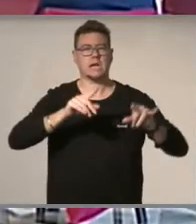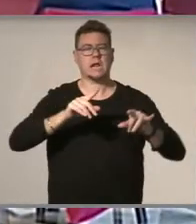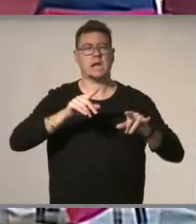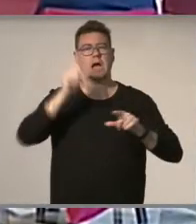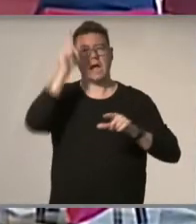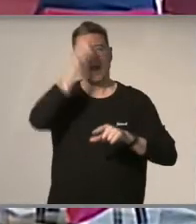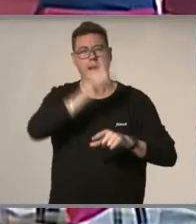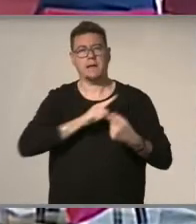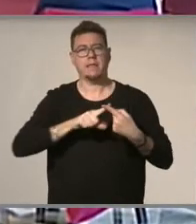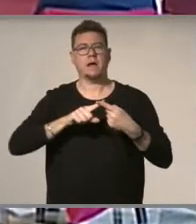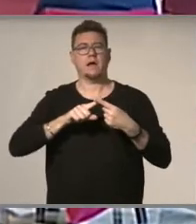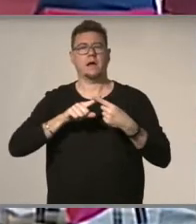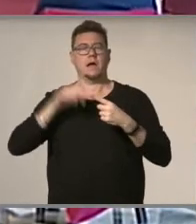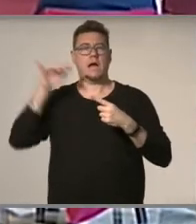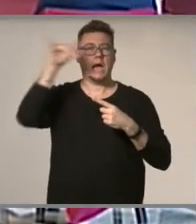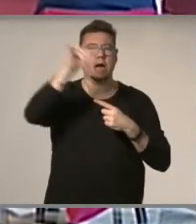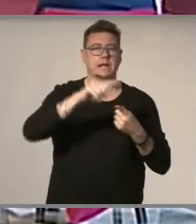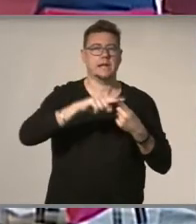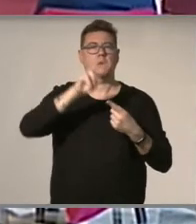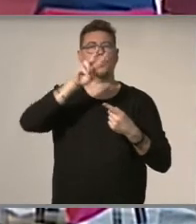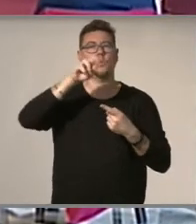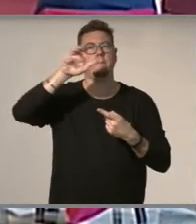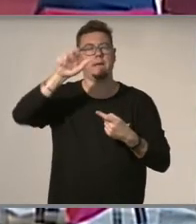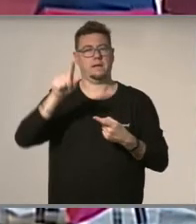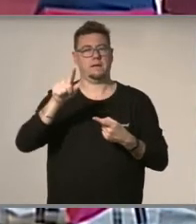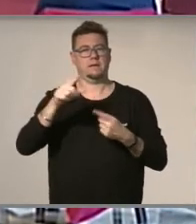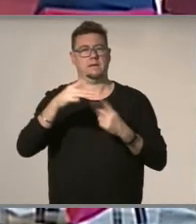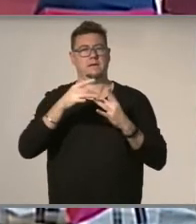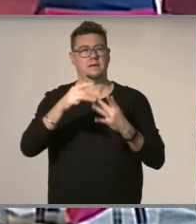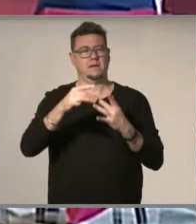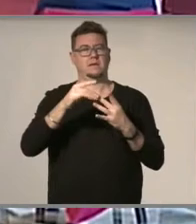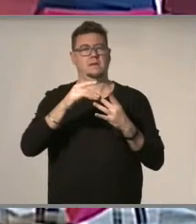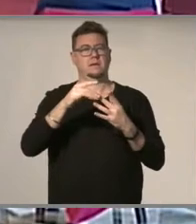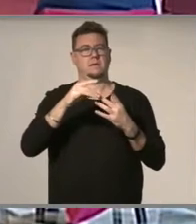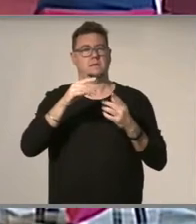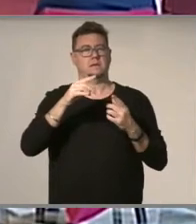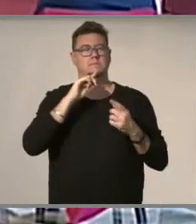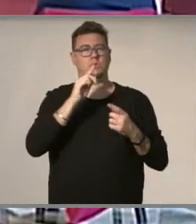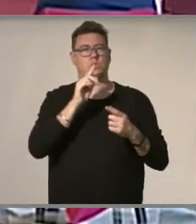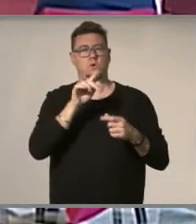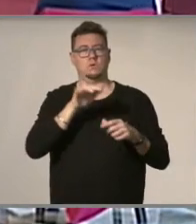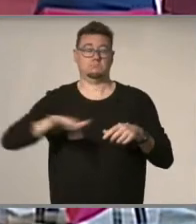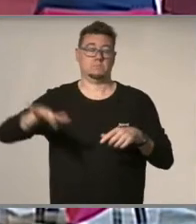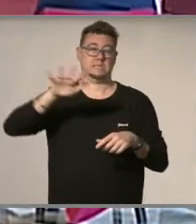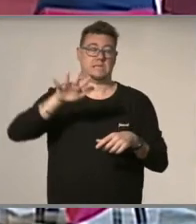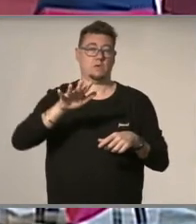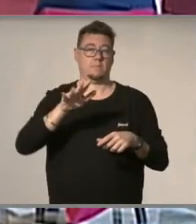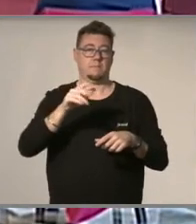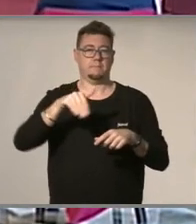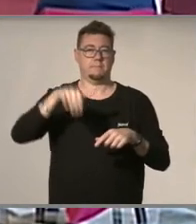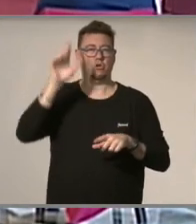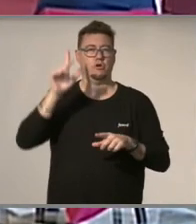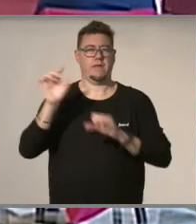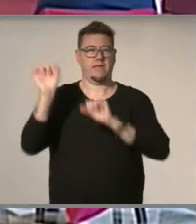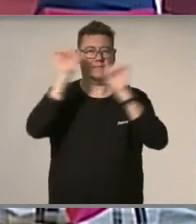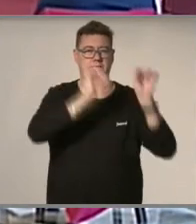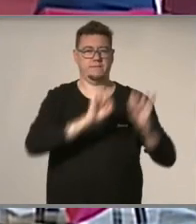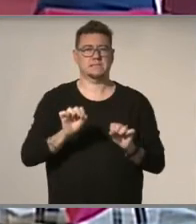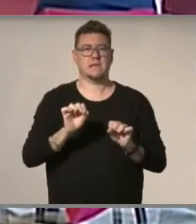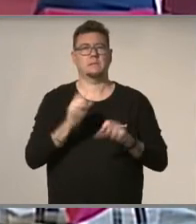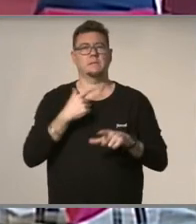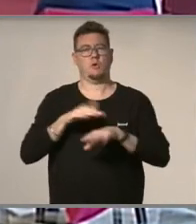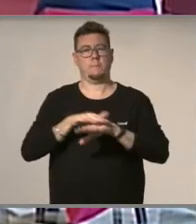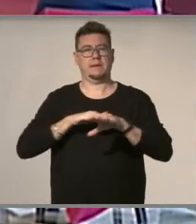armada, el ejército del aire y la UME, dirigidos por el mando de operaciones y el Estado Mayor de la Defensa bajo el mando de la ministra de Defensa.